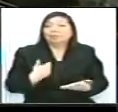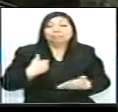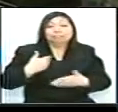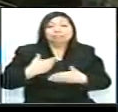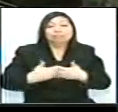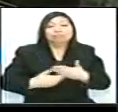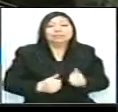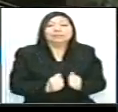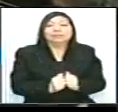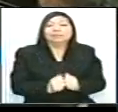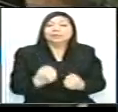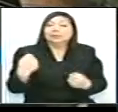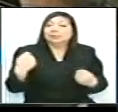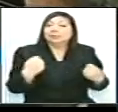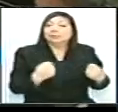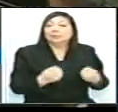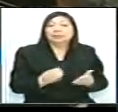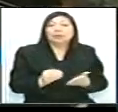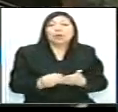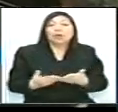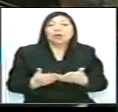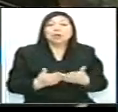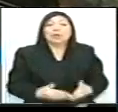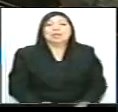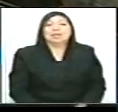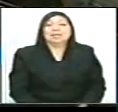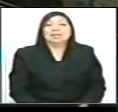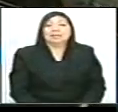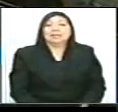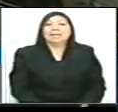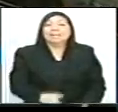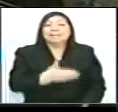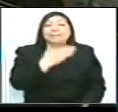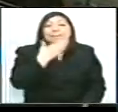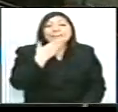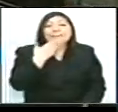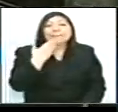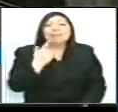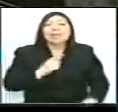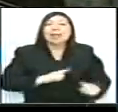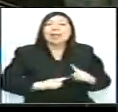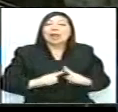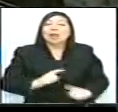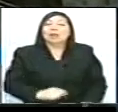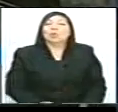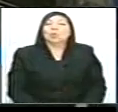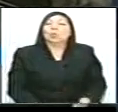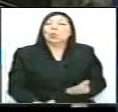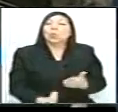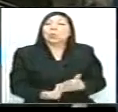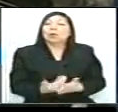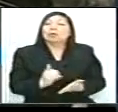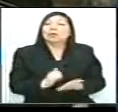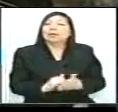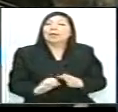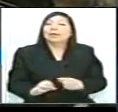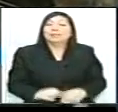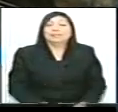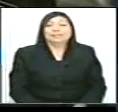continuará con la inversión en centros educativos y mejoramiento de algunos nuevos que se están